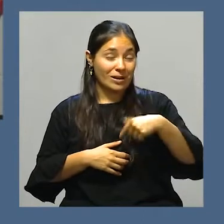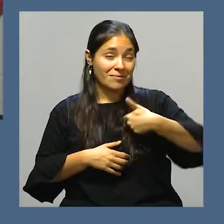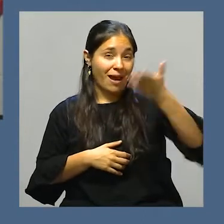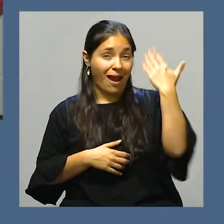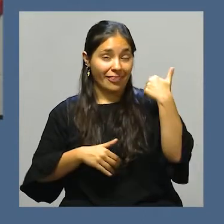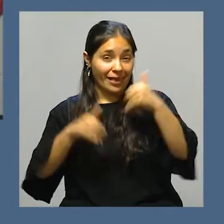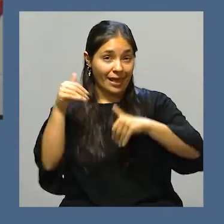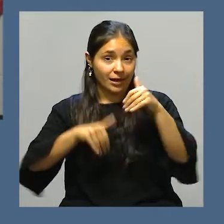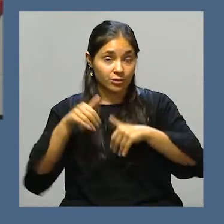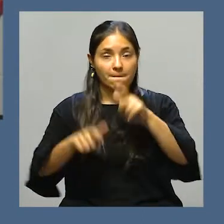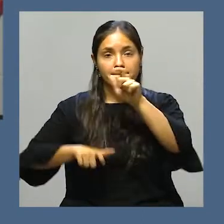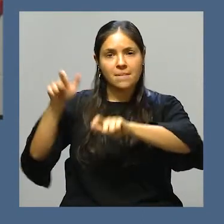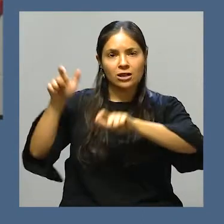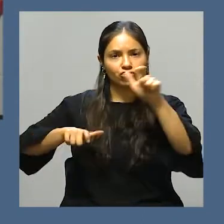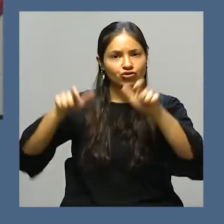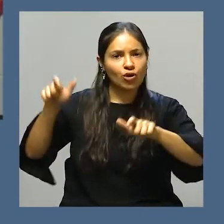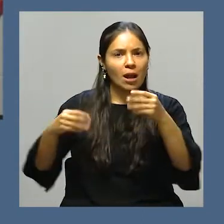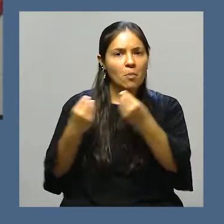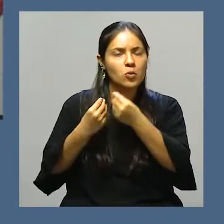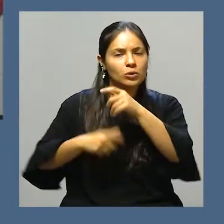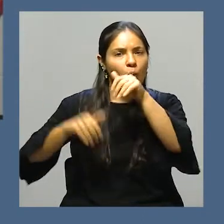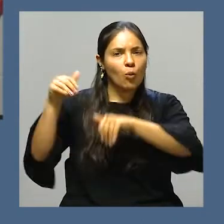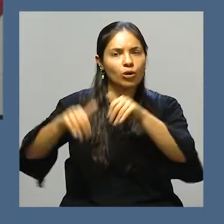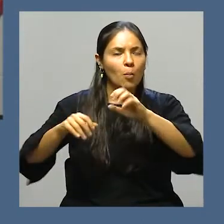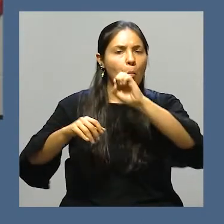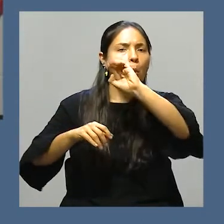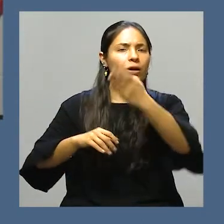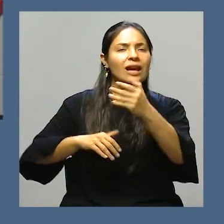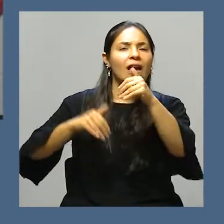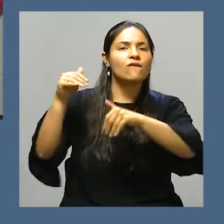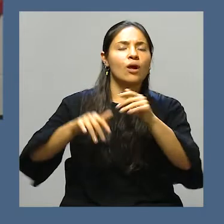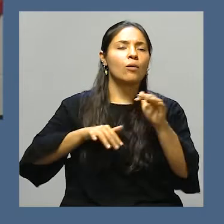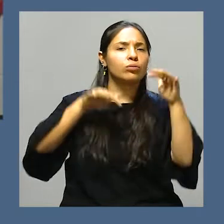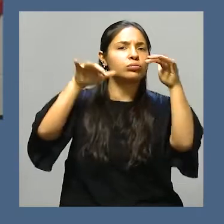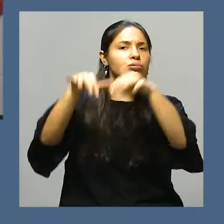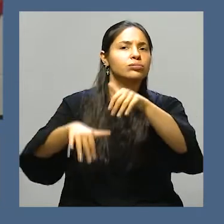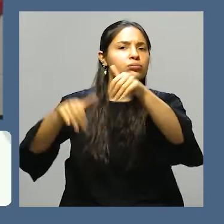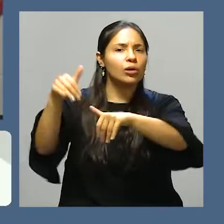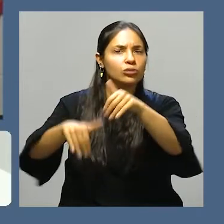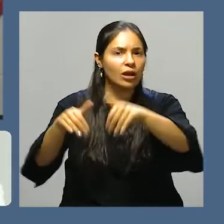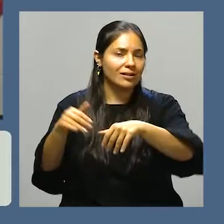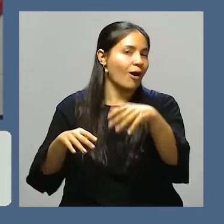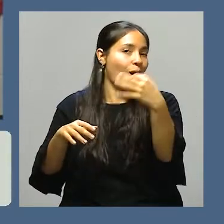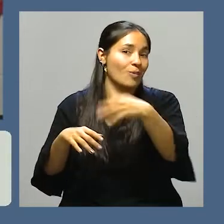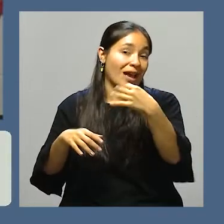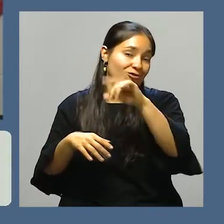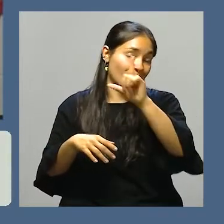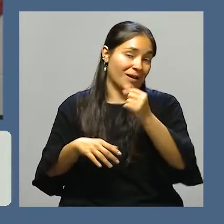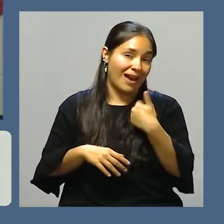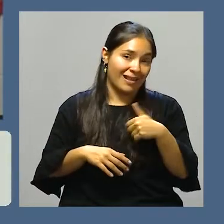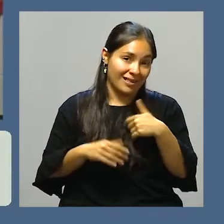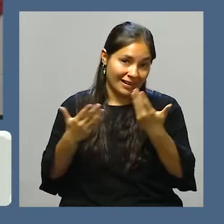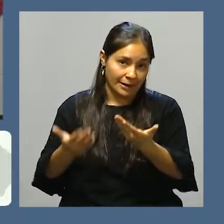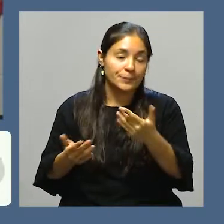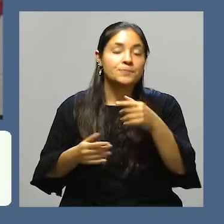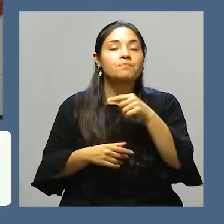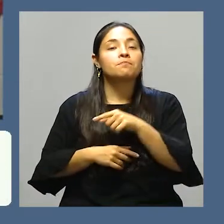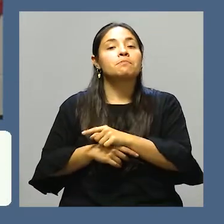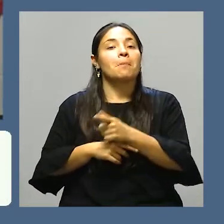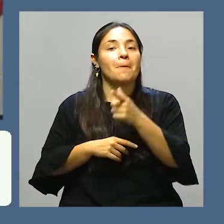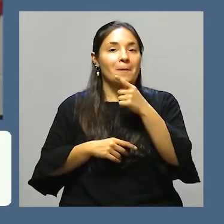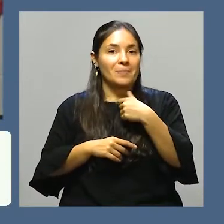que se ha generado la alerta por parte del candidato Gustavo Petro sobre la posible, digamos, una posible